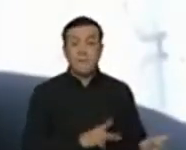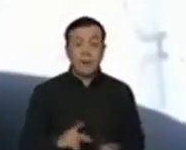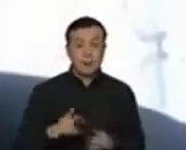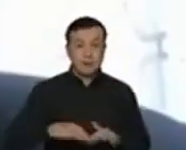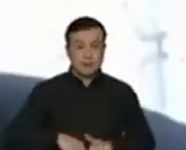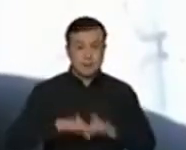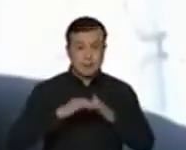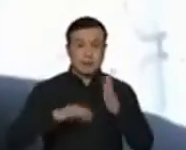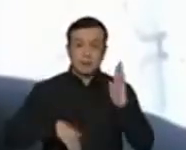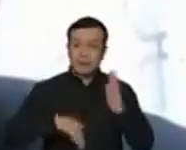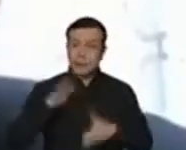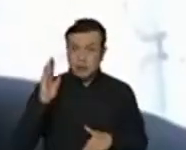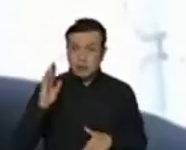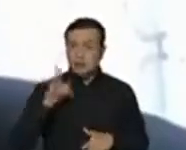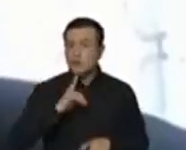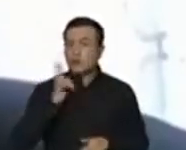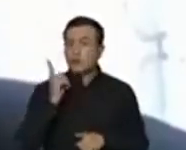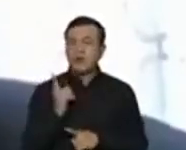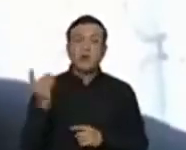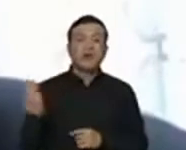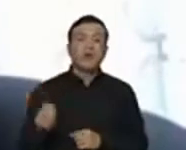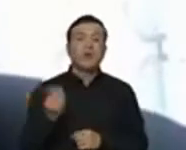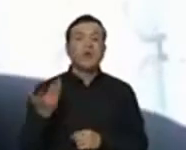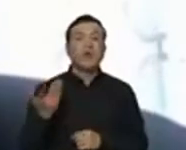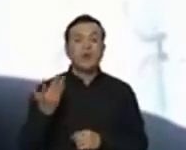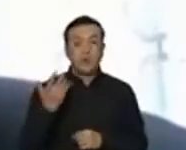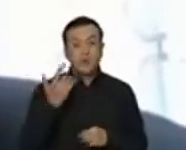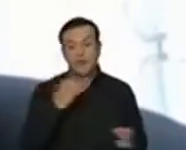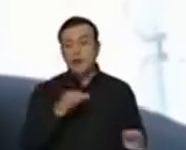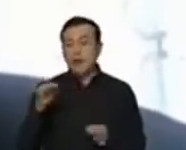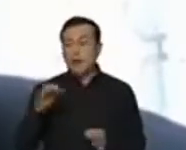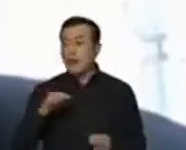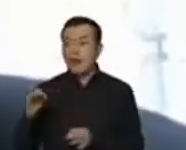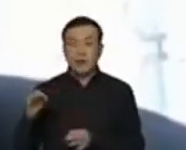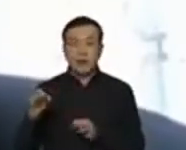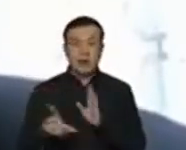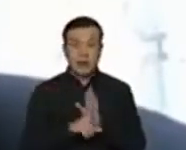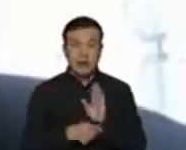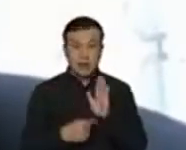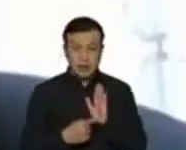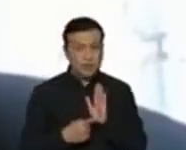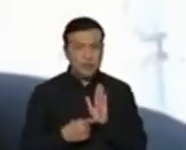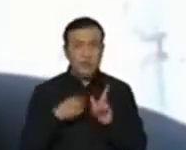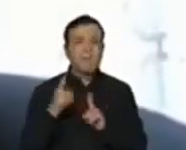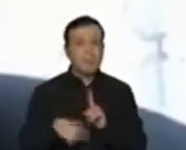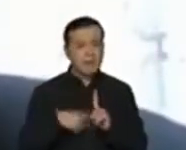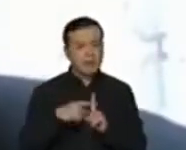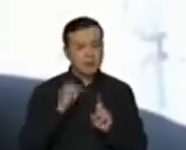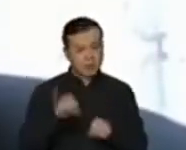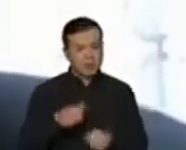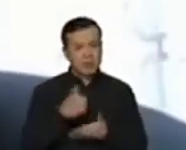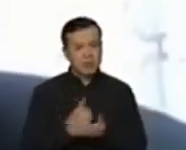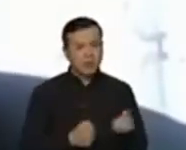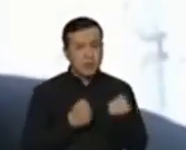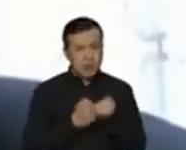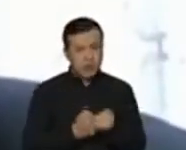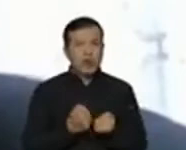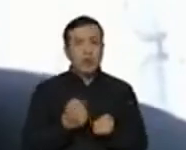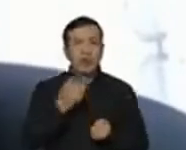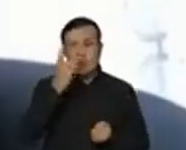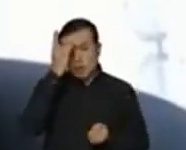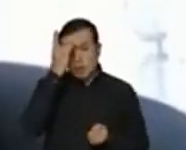reactivación inclusive. O sea, estamos hablando de que no solamente tenemos los diferimientos por ley, sino que también otorgamos la facilidad de un